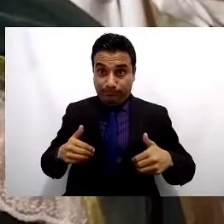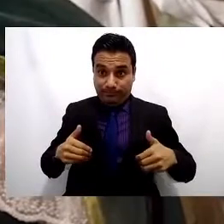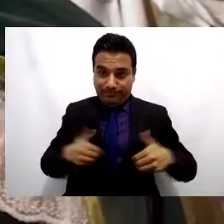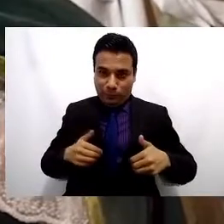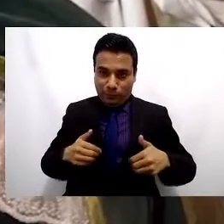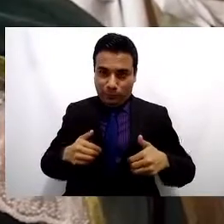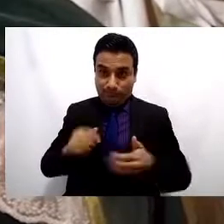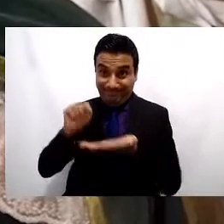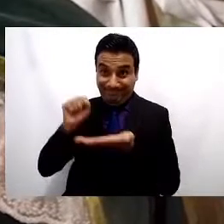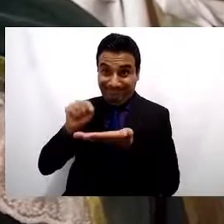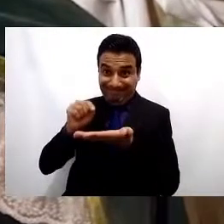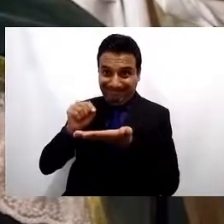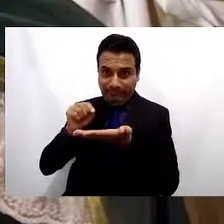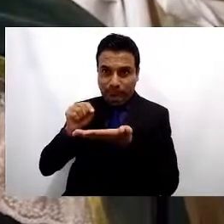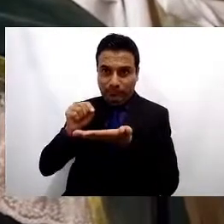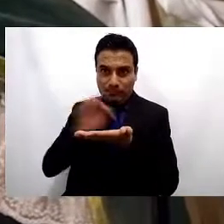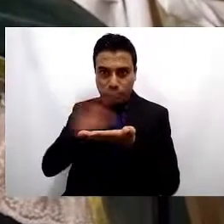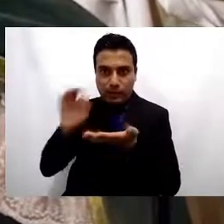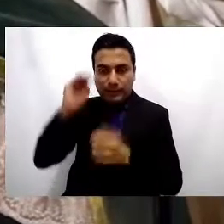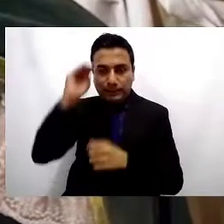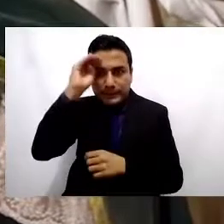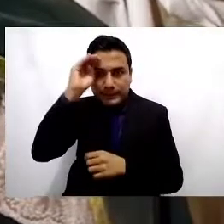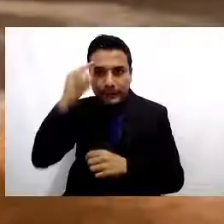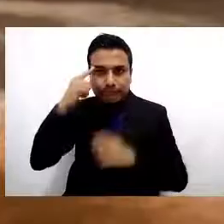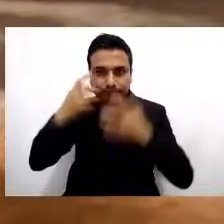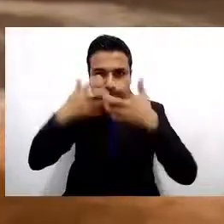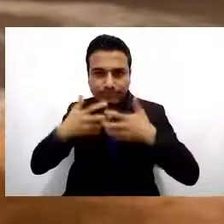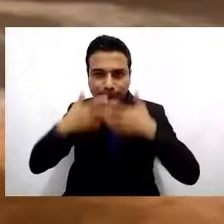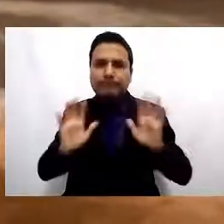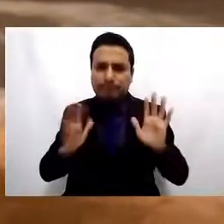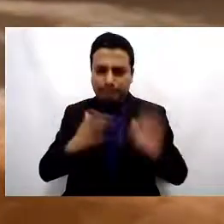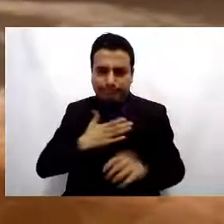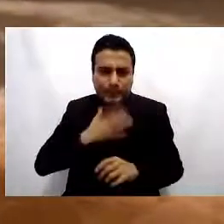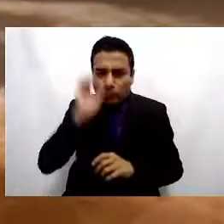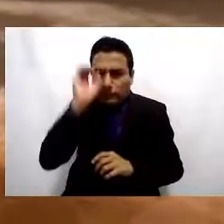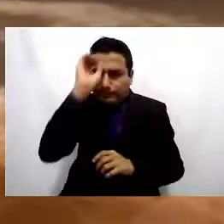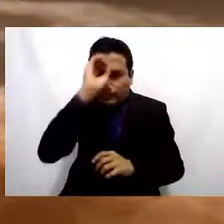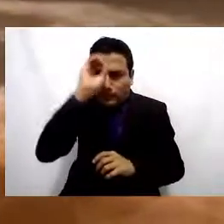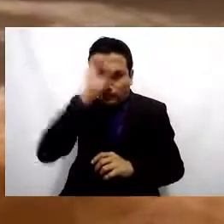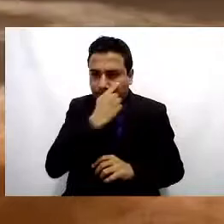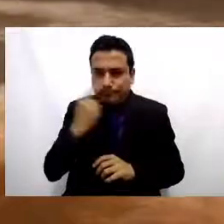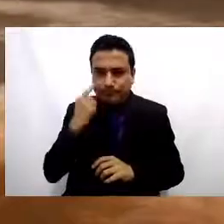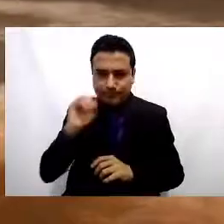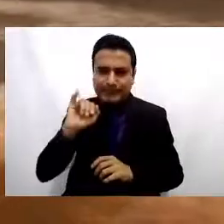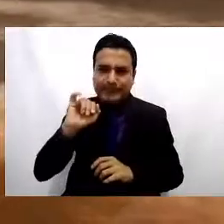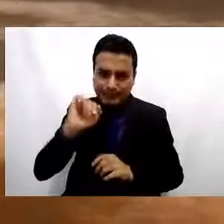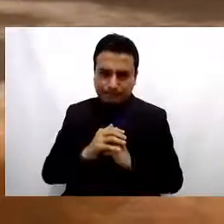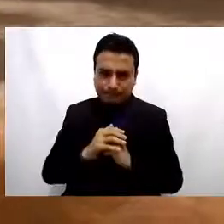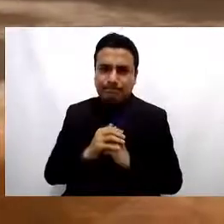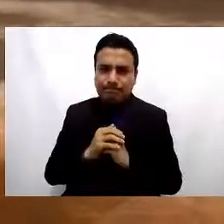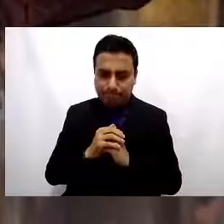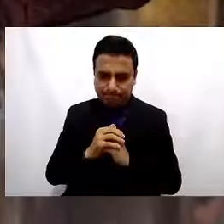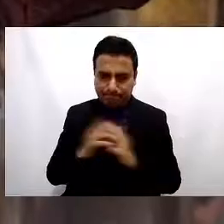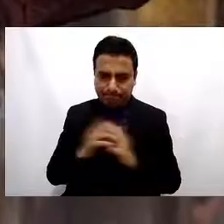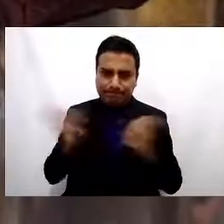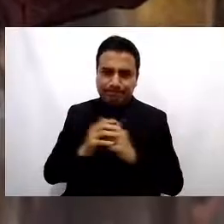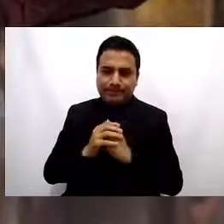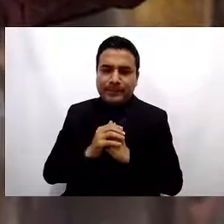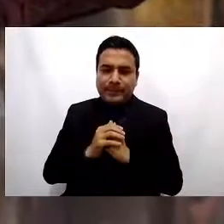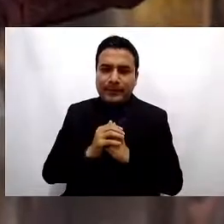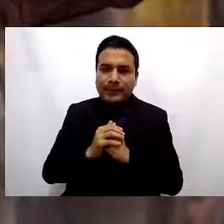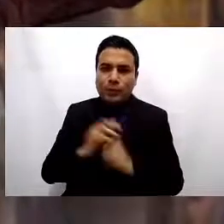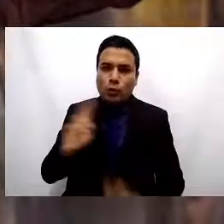al concepto. Es absolutamente subjetivo, por supuesto, con la idea, a veces en el marco académico las